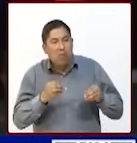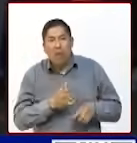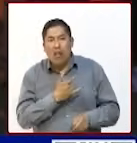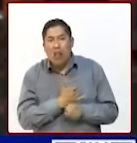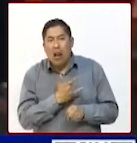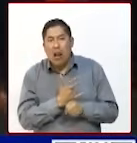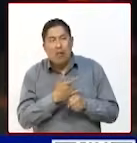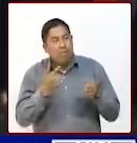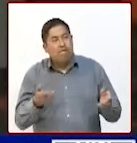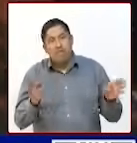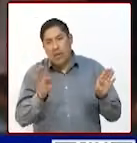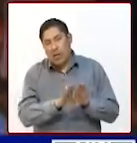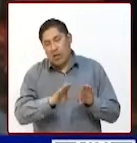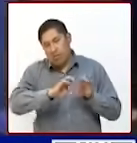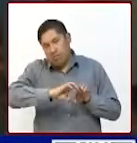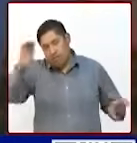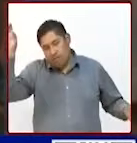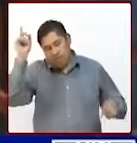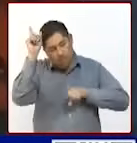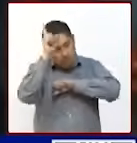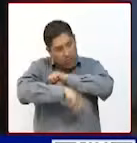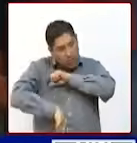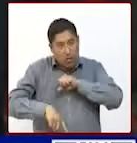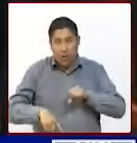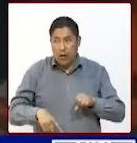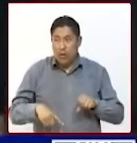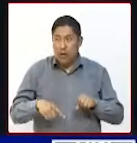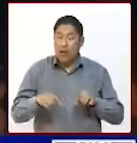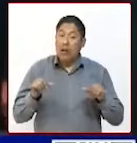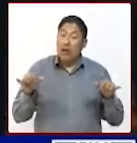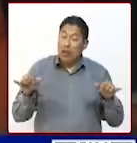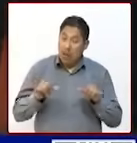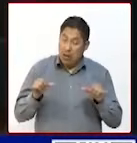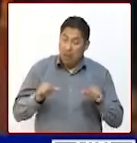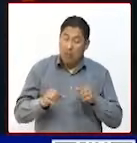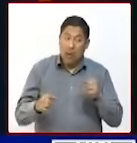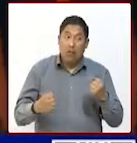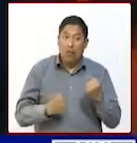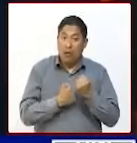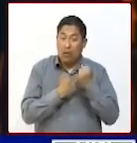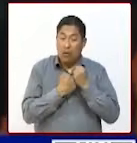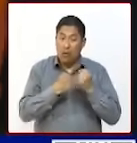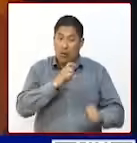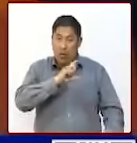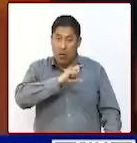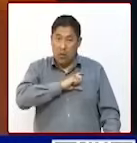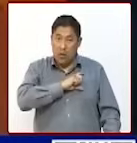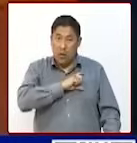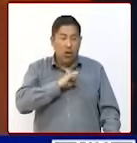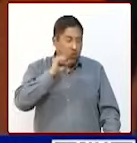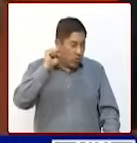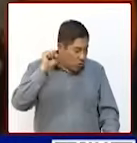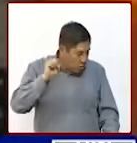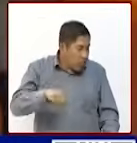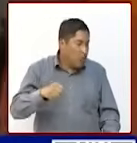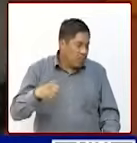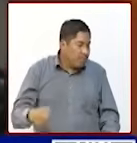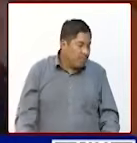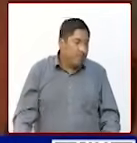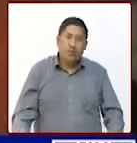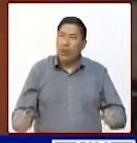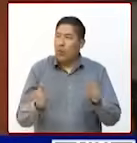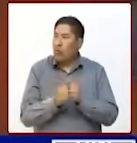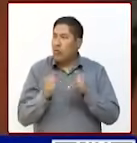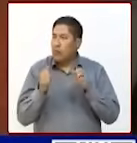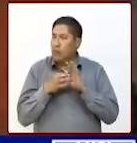alcohólicas sea cerrada, clausurada y sancionada, ¿no? También se tiene la colaboración de la policía en estos momentos. Así es, la policía boliviana, en conjunto